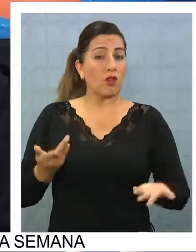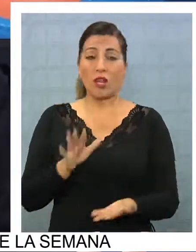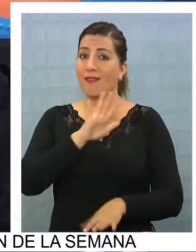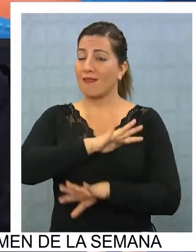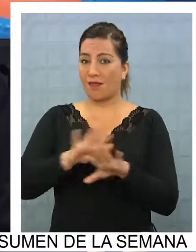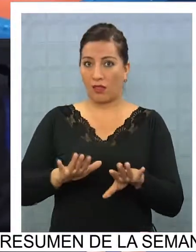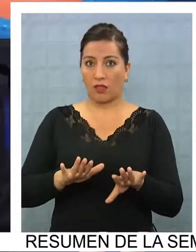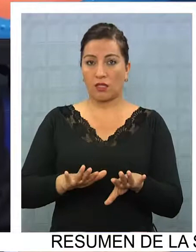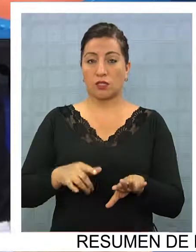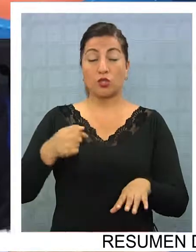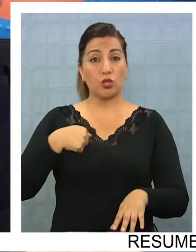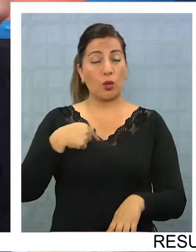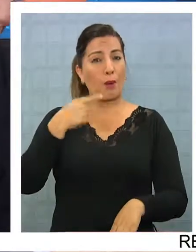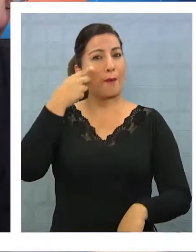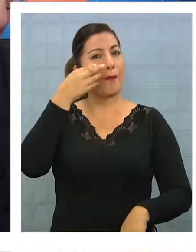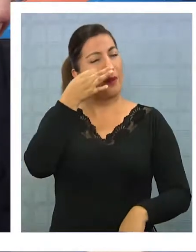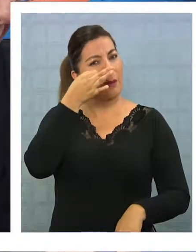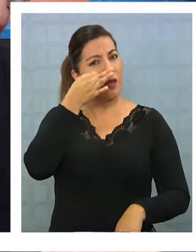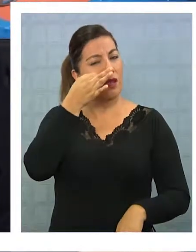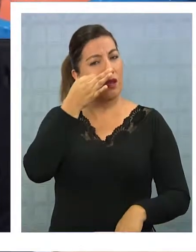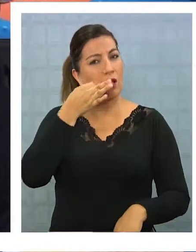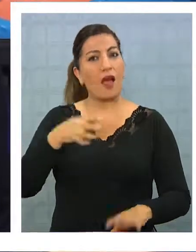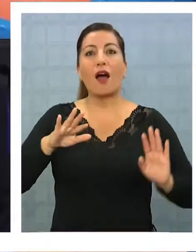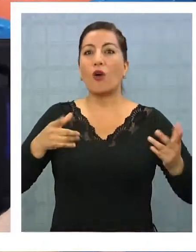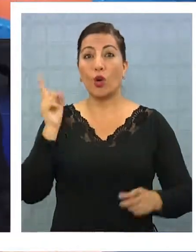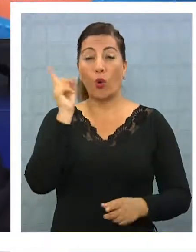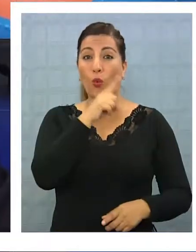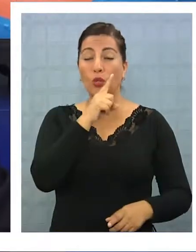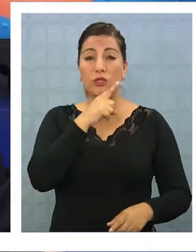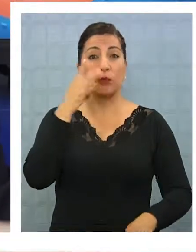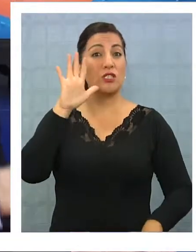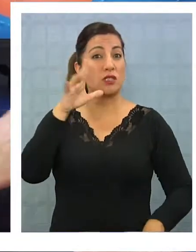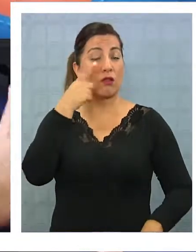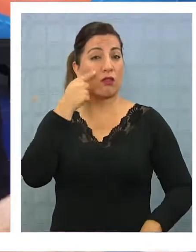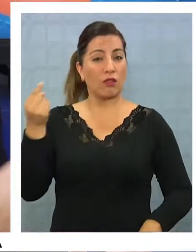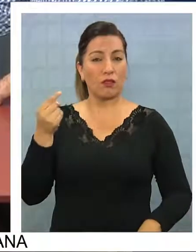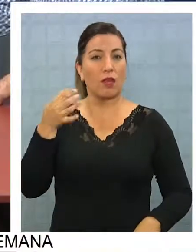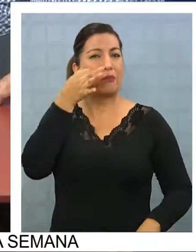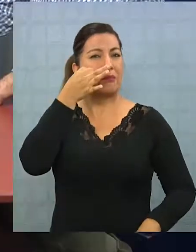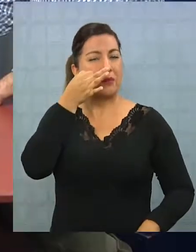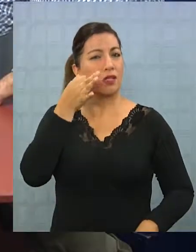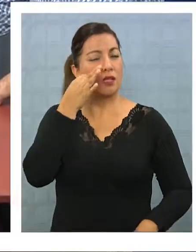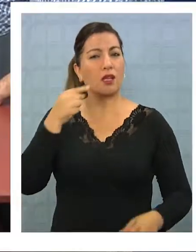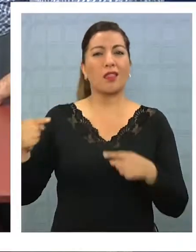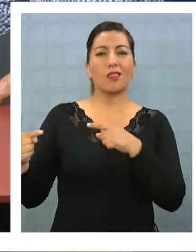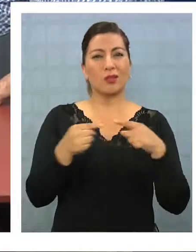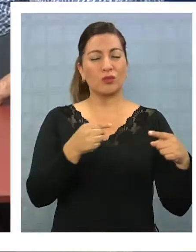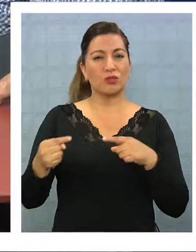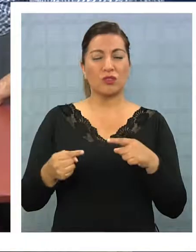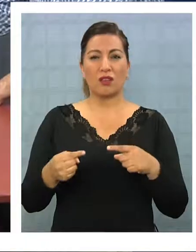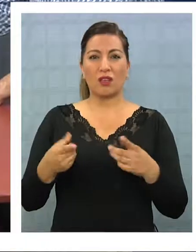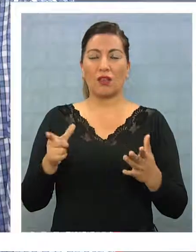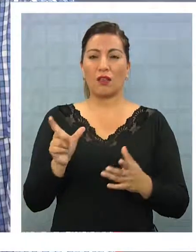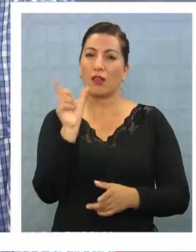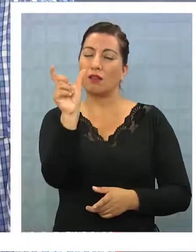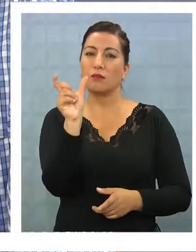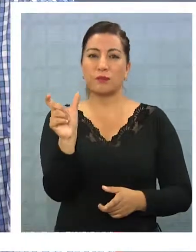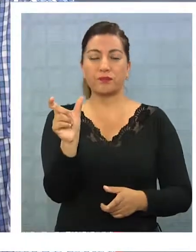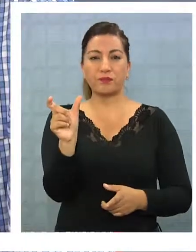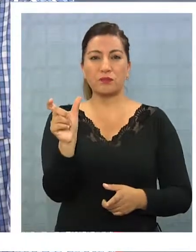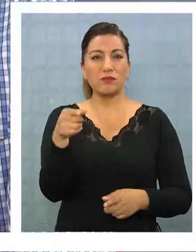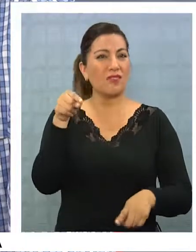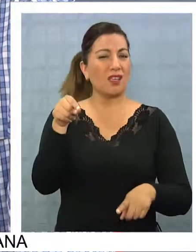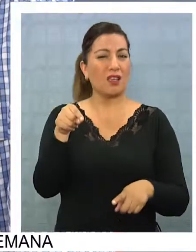día. Y de hecho, si uno mira lo que ocurre precisamente ahora, en los últimos 5 días, con la discusión de la famosa